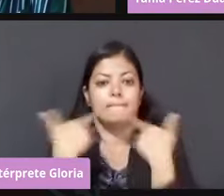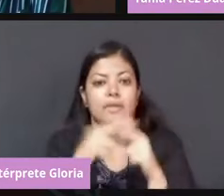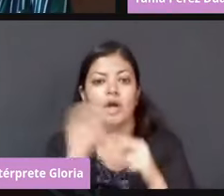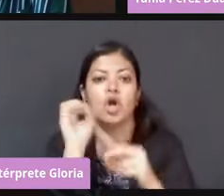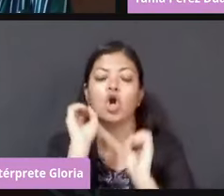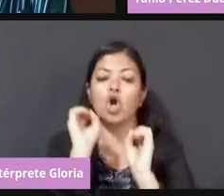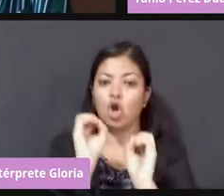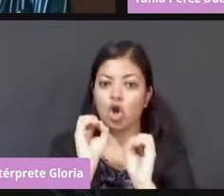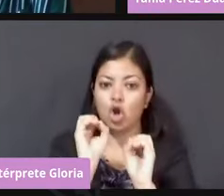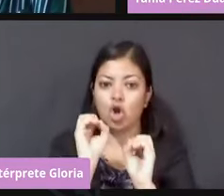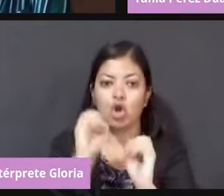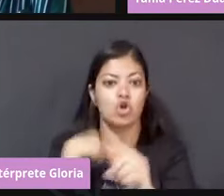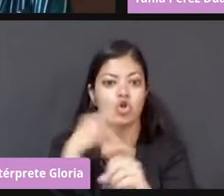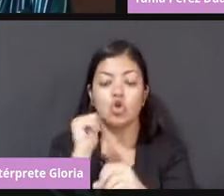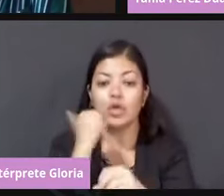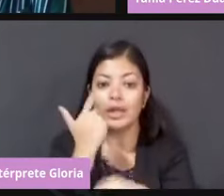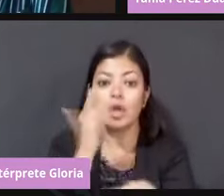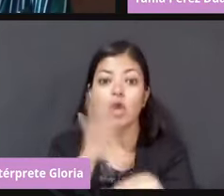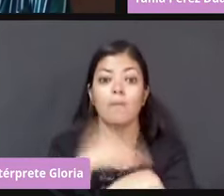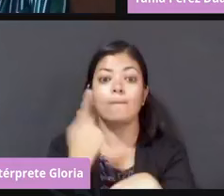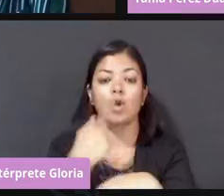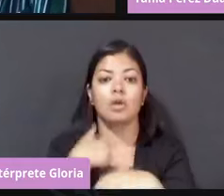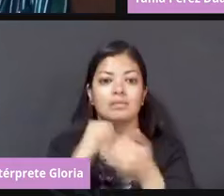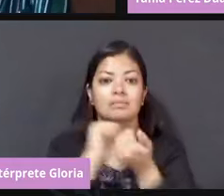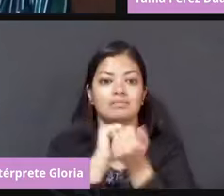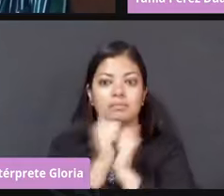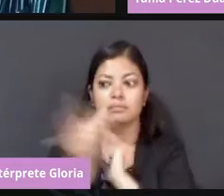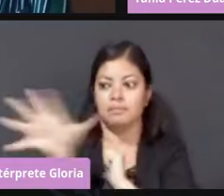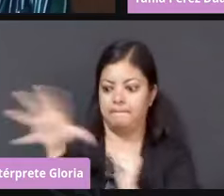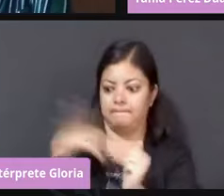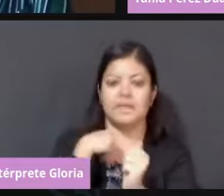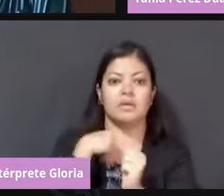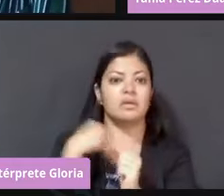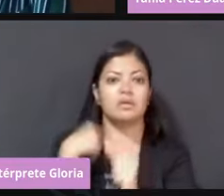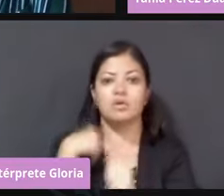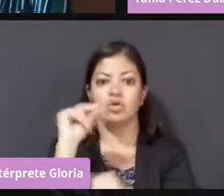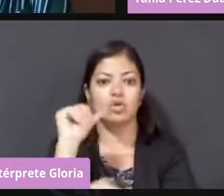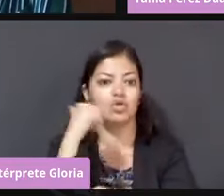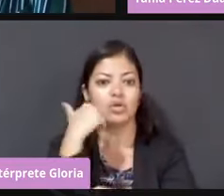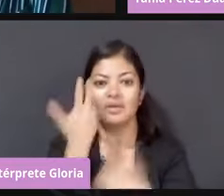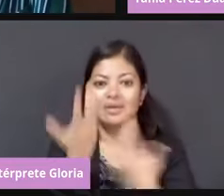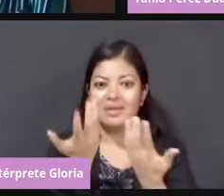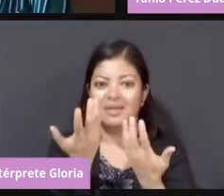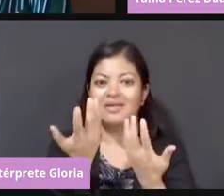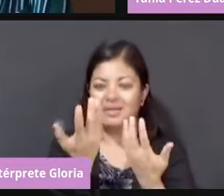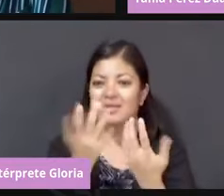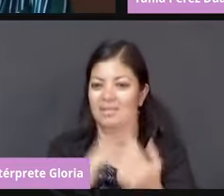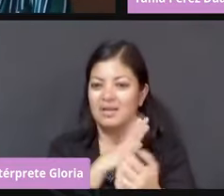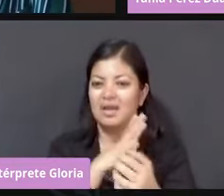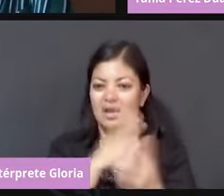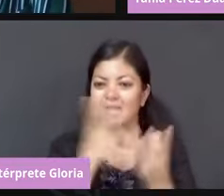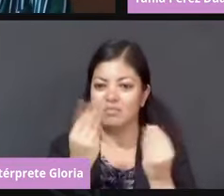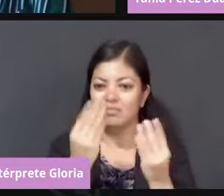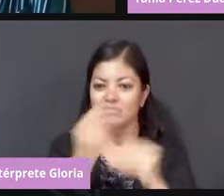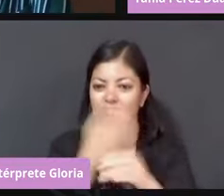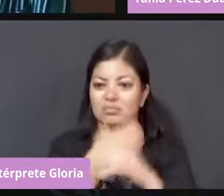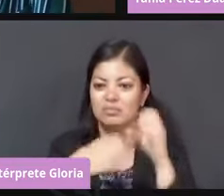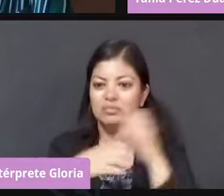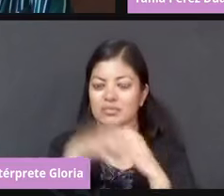quiero porque siento que me puedo contaminar de esa parte. Entonces, hay muchas cosas que a veces también